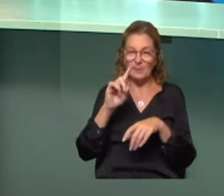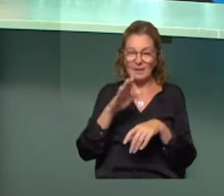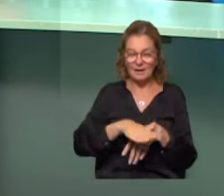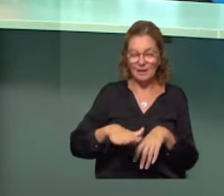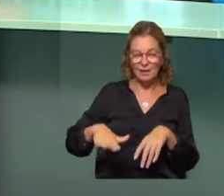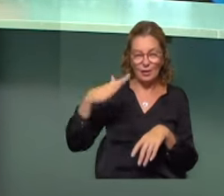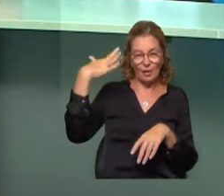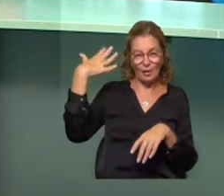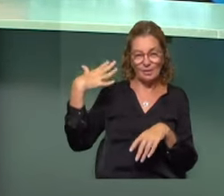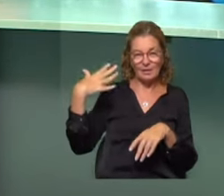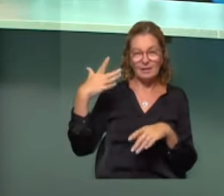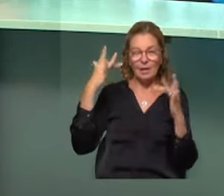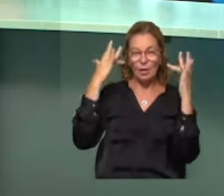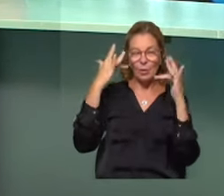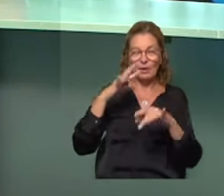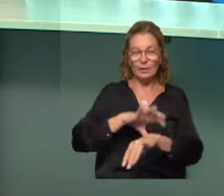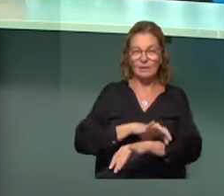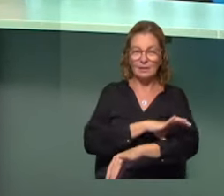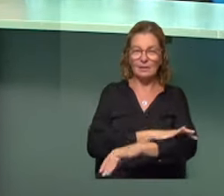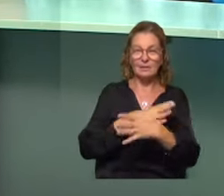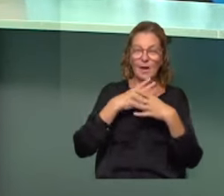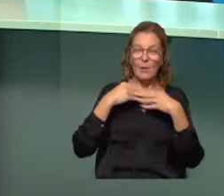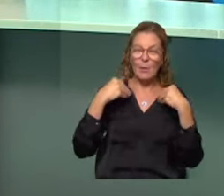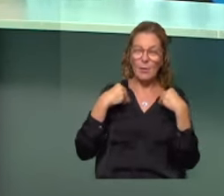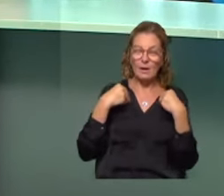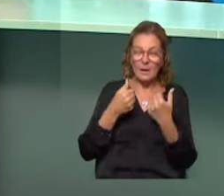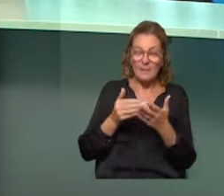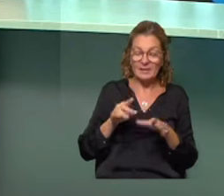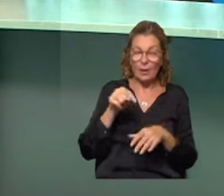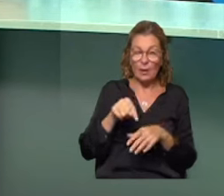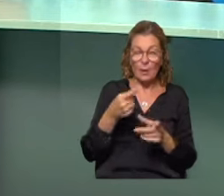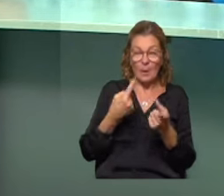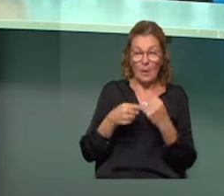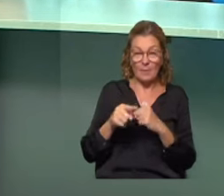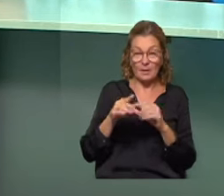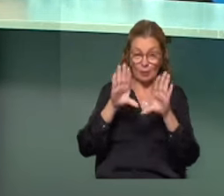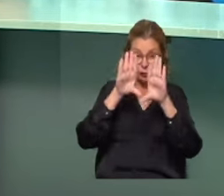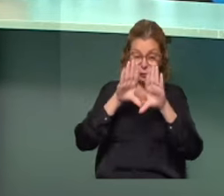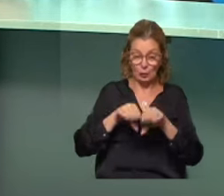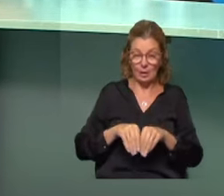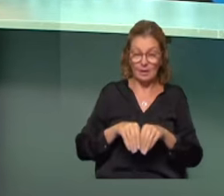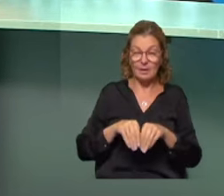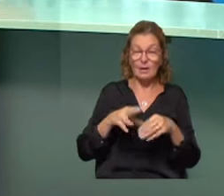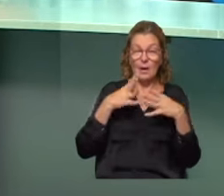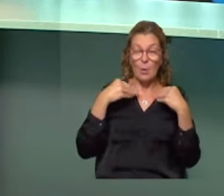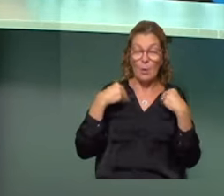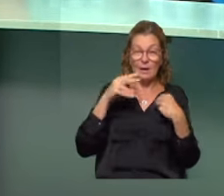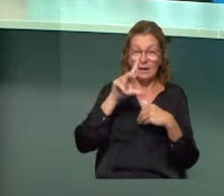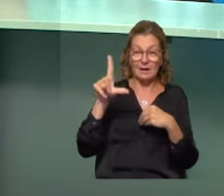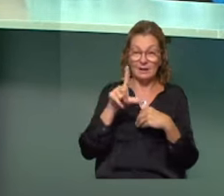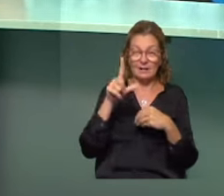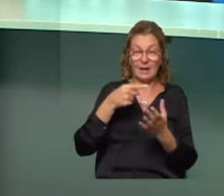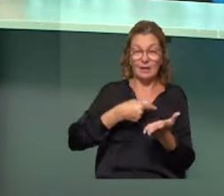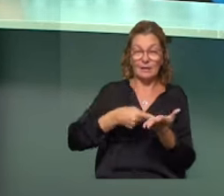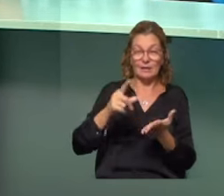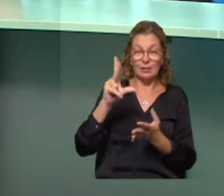niños, niñas y adolescentes de educación inicial y primaria comenzaron hoy, pero en total, entre escuelas, liceos y